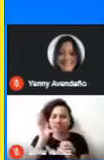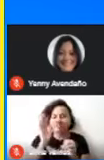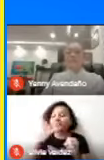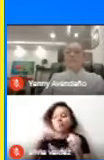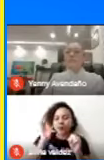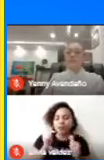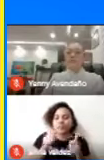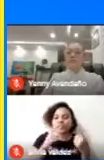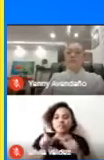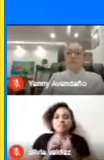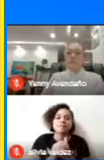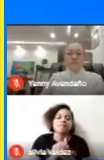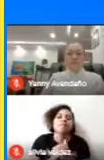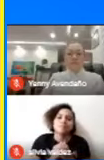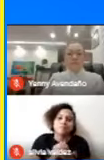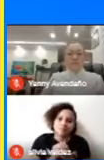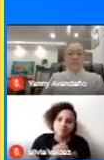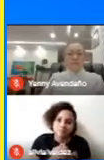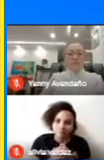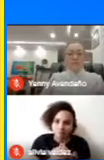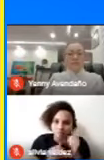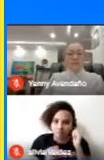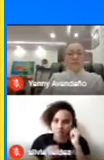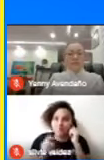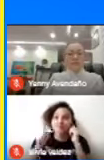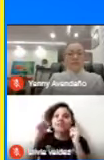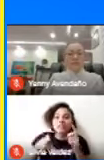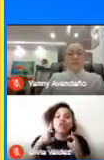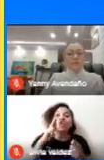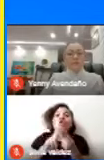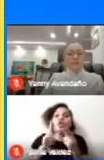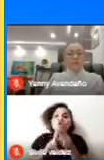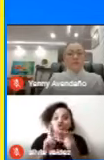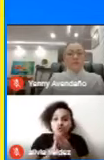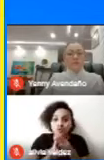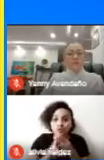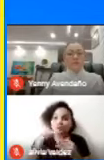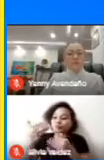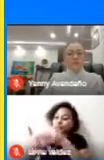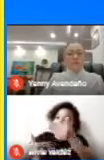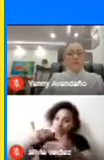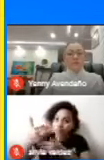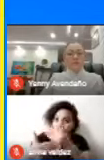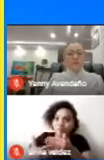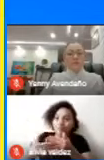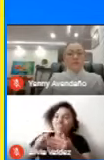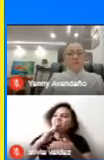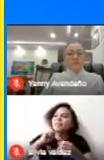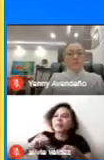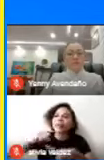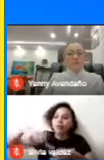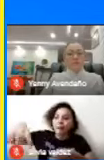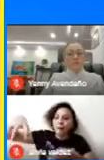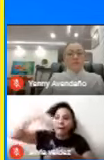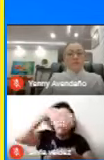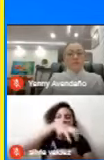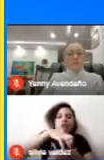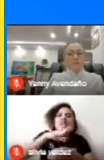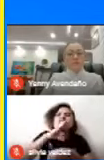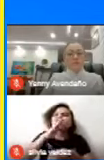Entonces les decía, tienen que conocer el proceso de las autoridades de su territorio.